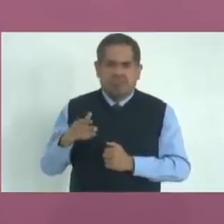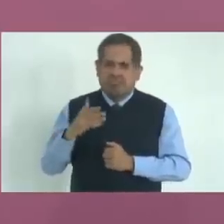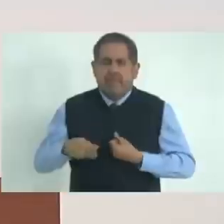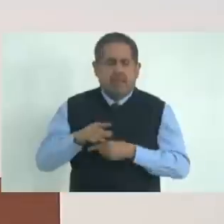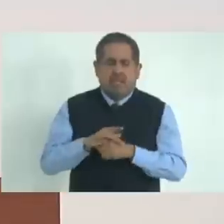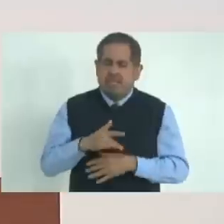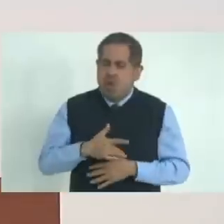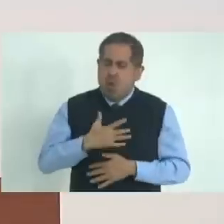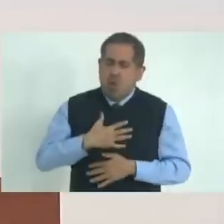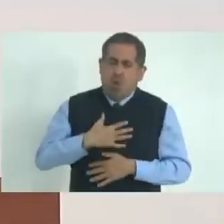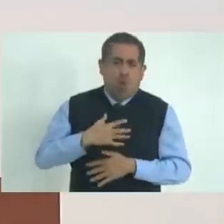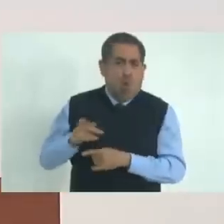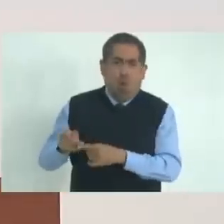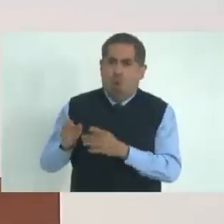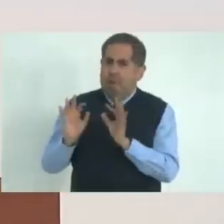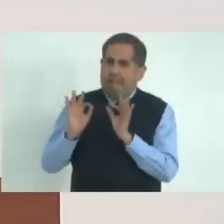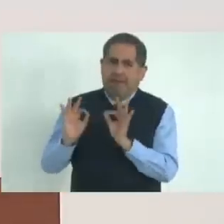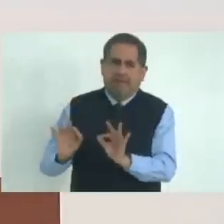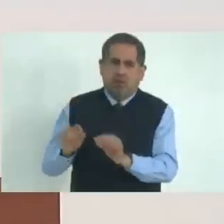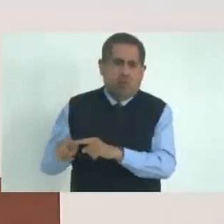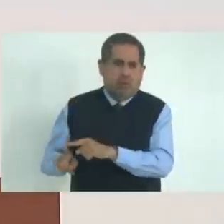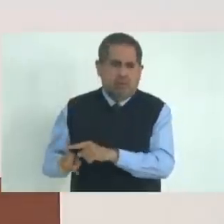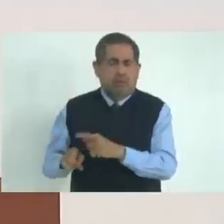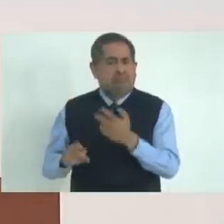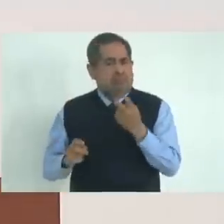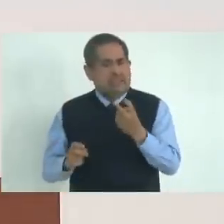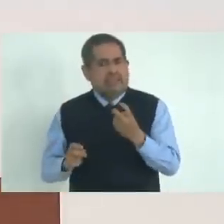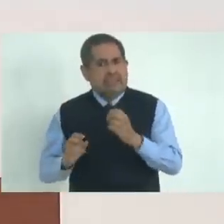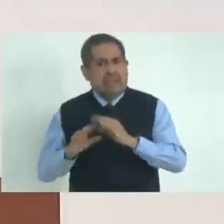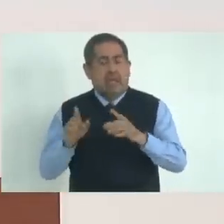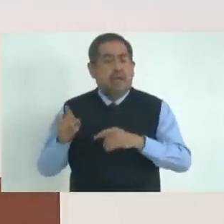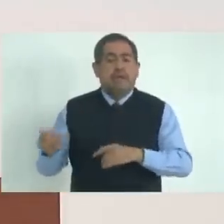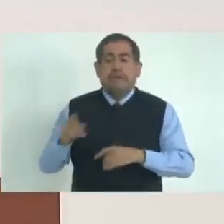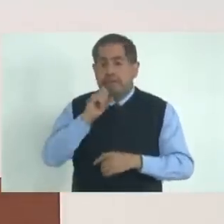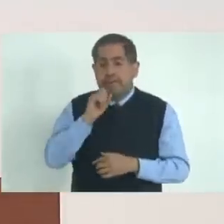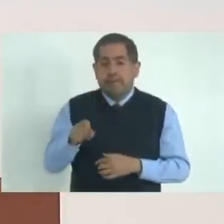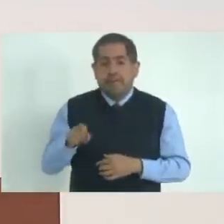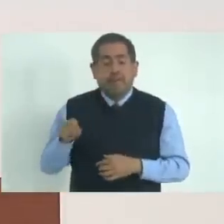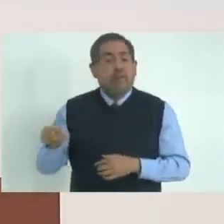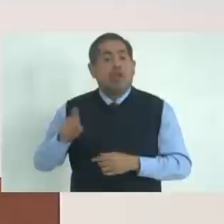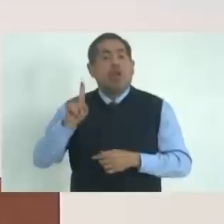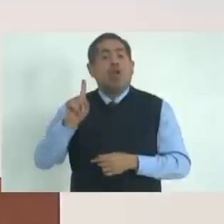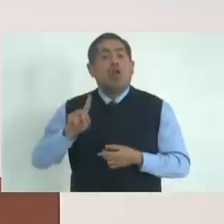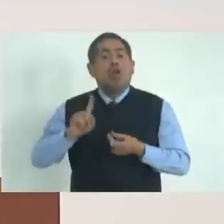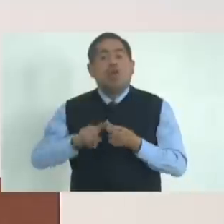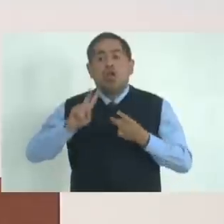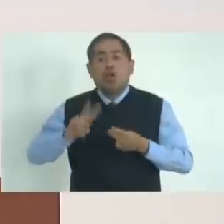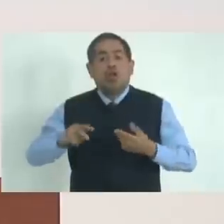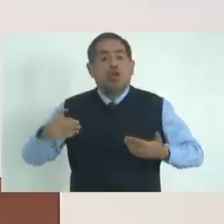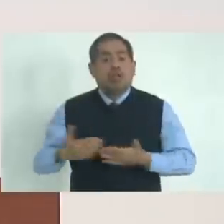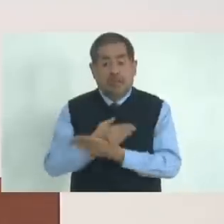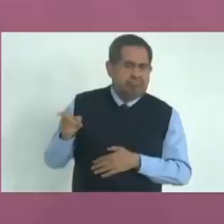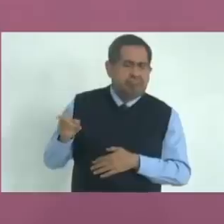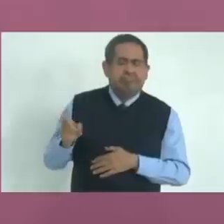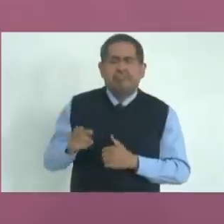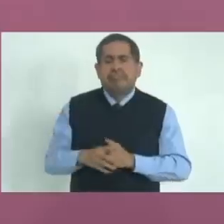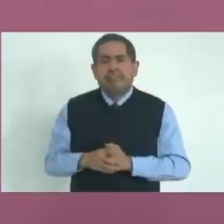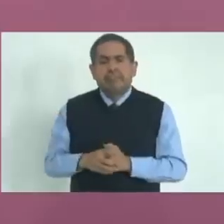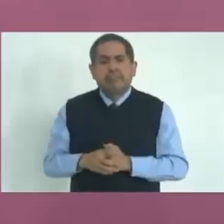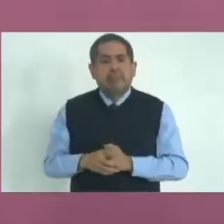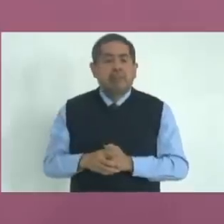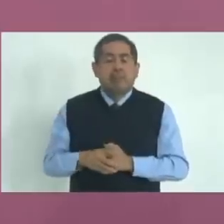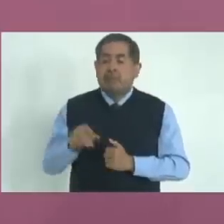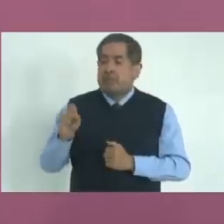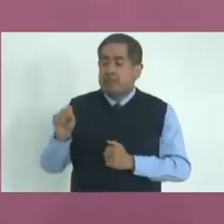con mucho humanismo. Y por si fuese poco, es originaria de Texcoco. De modo que